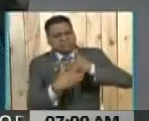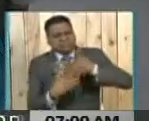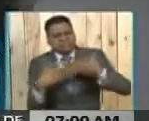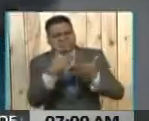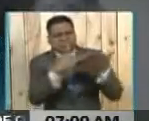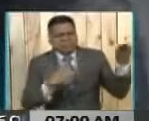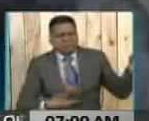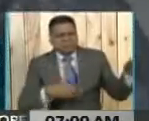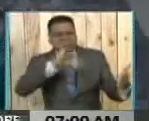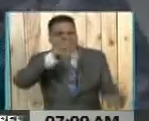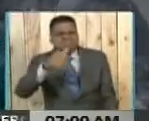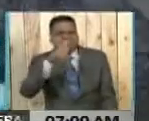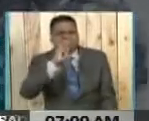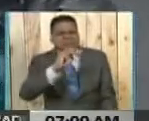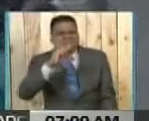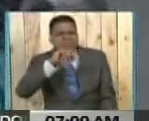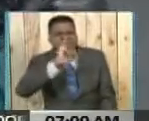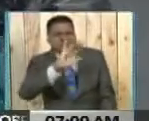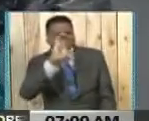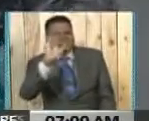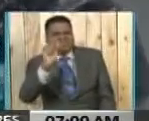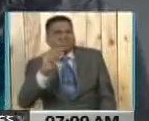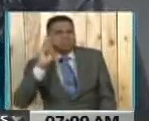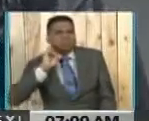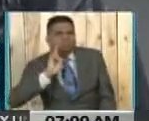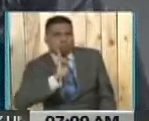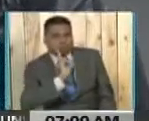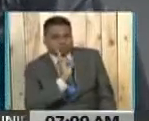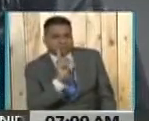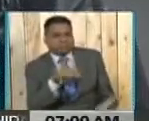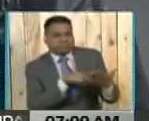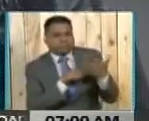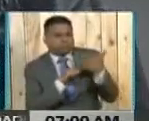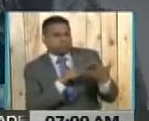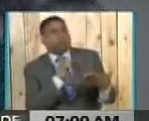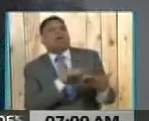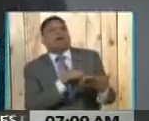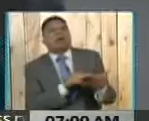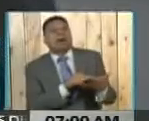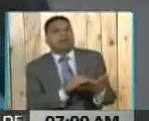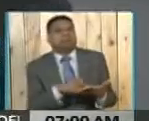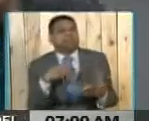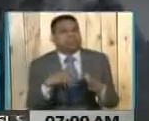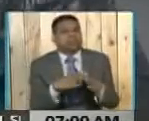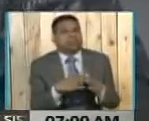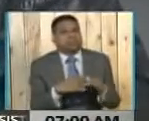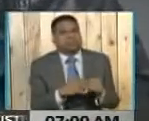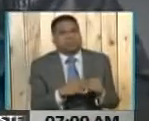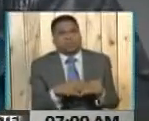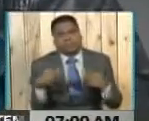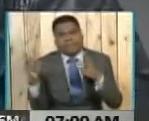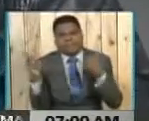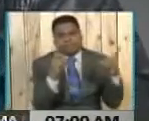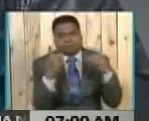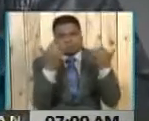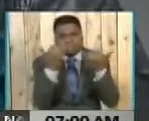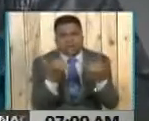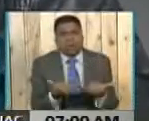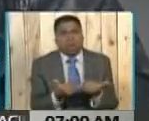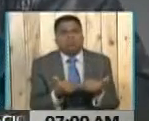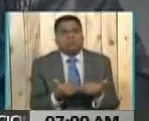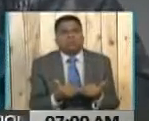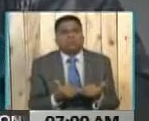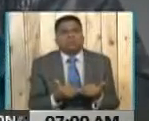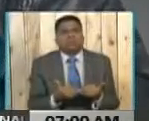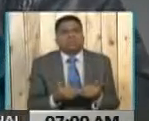de Jamaica de Bolívar, ¿no? Una preocupación con la identidad, que tiene todo que ver con esta discusión de hoy de